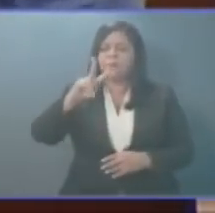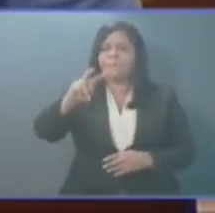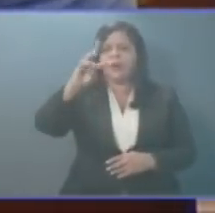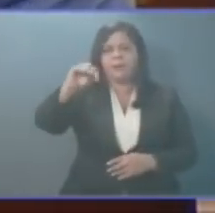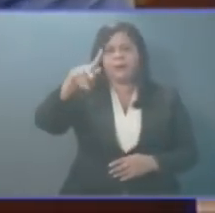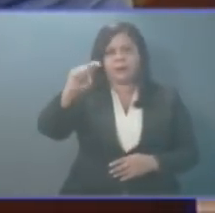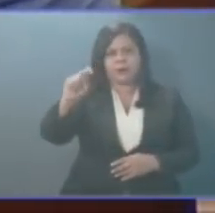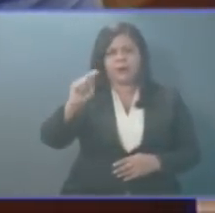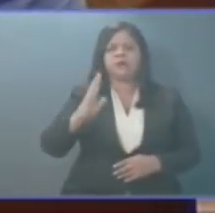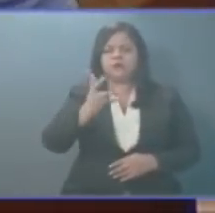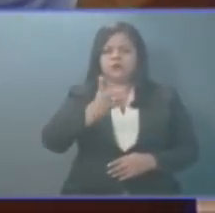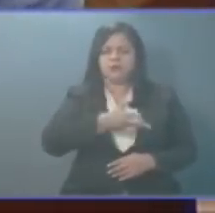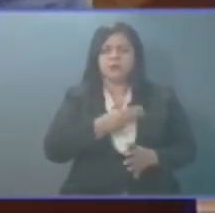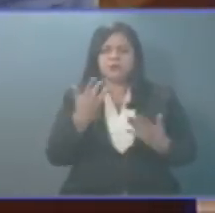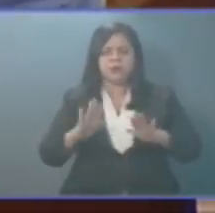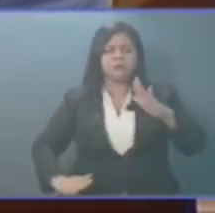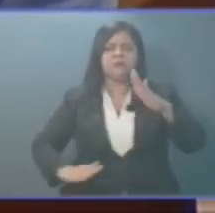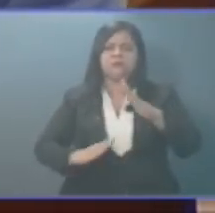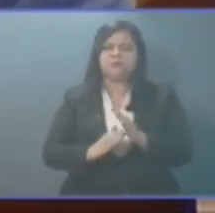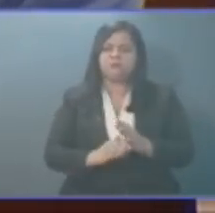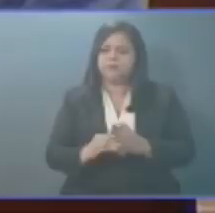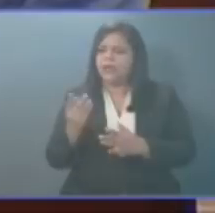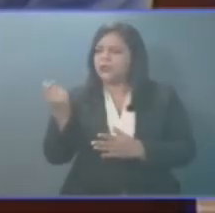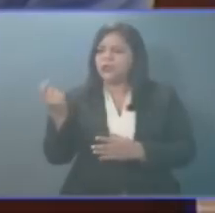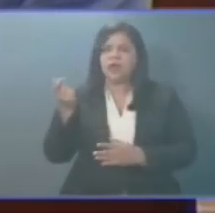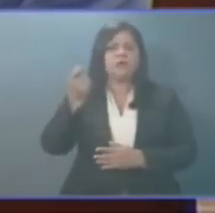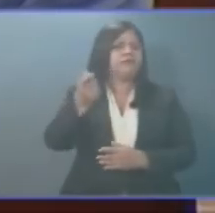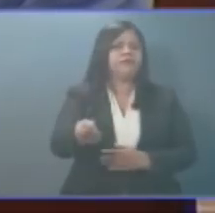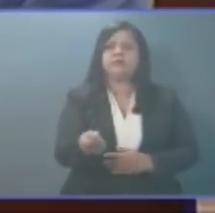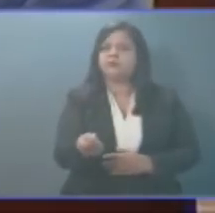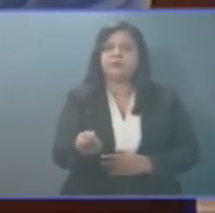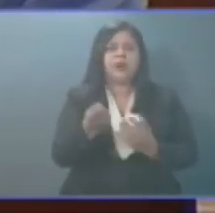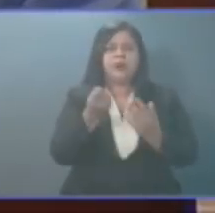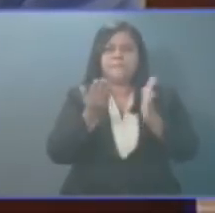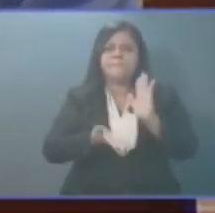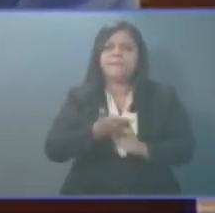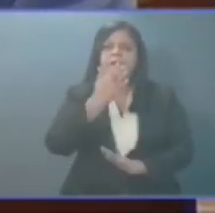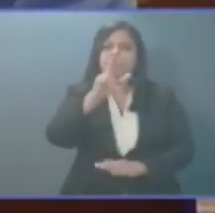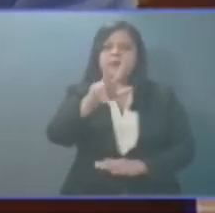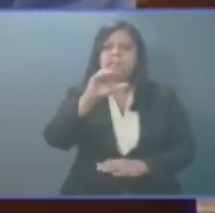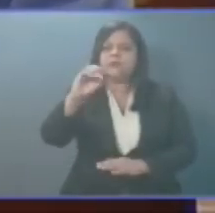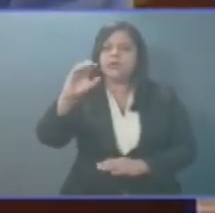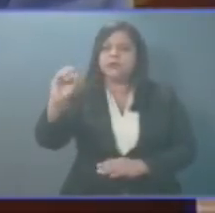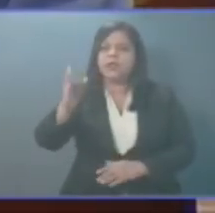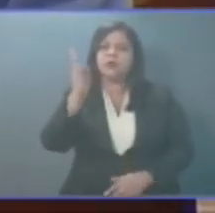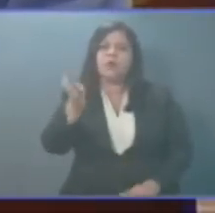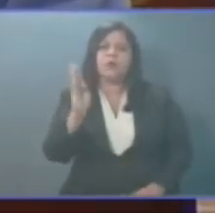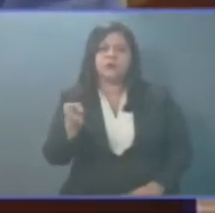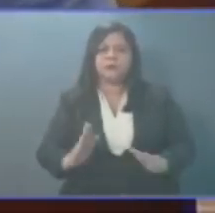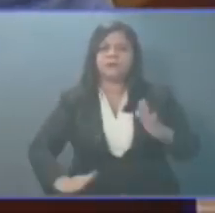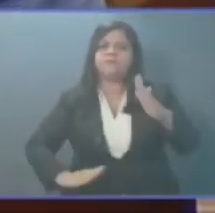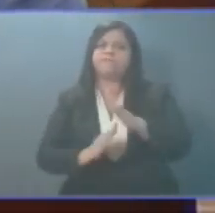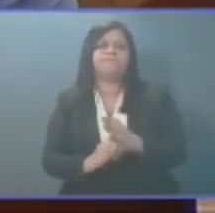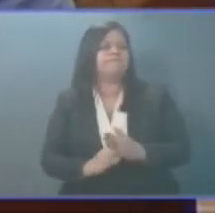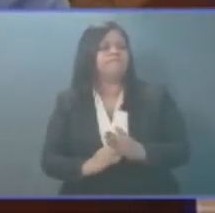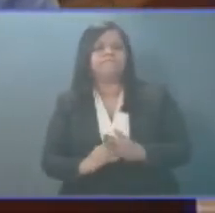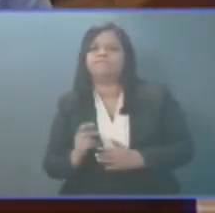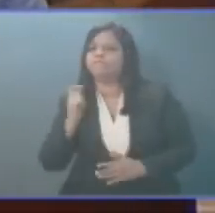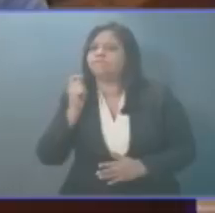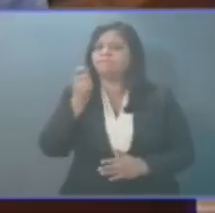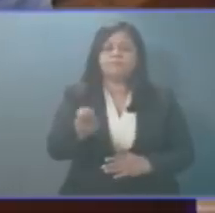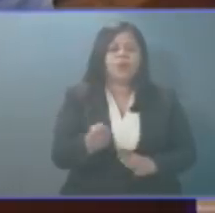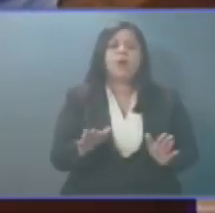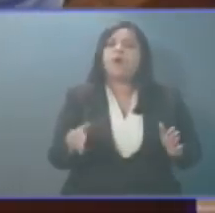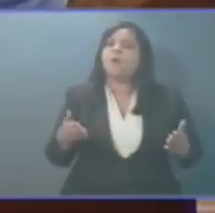Transporte, hemos suspendido la compensación económica a más de 300 unidades de transporte.